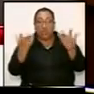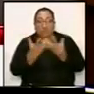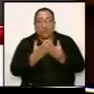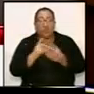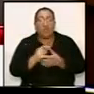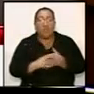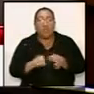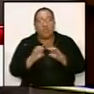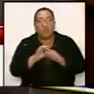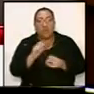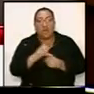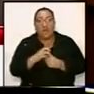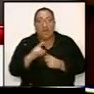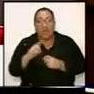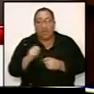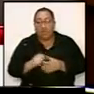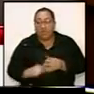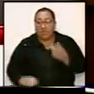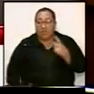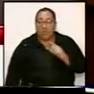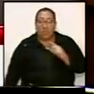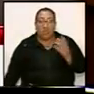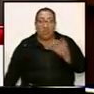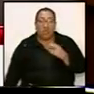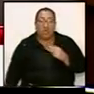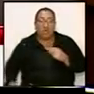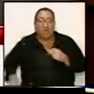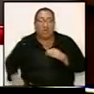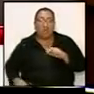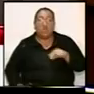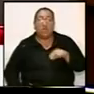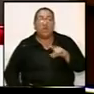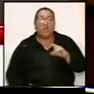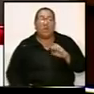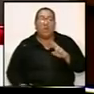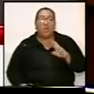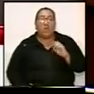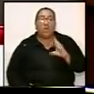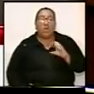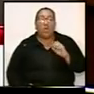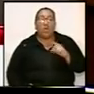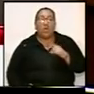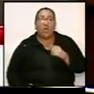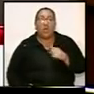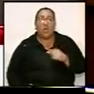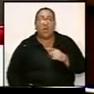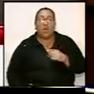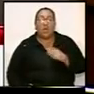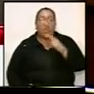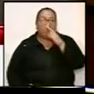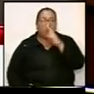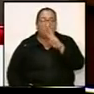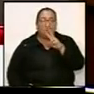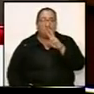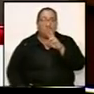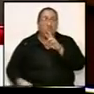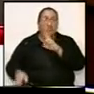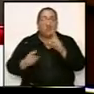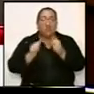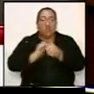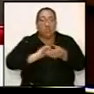Lo que es más grave también, según estudios de neurología, se afecta su capacidad de mirar y de relacionarse con